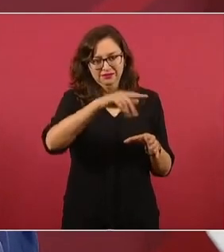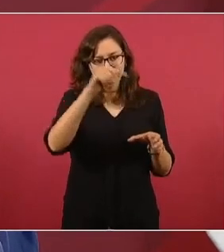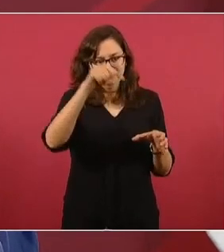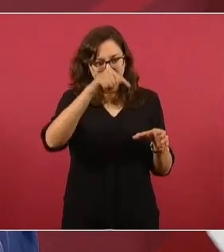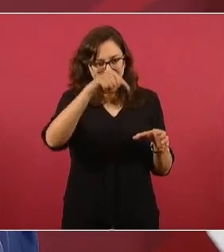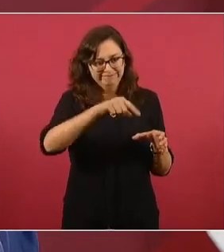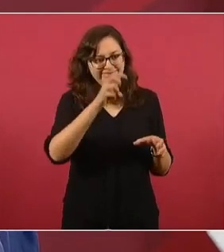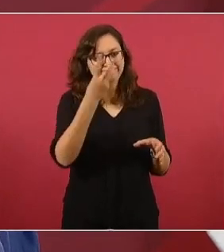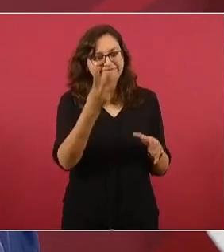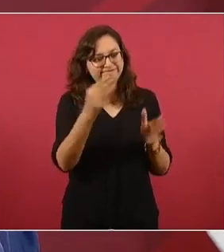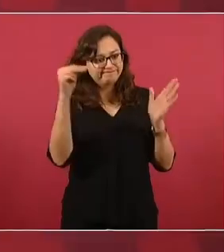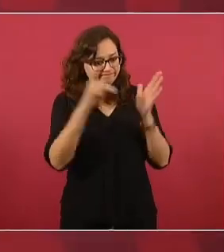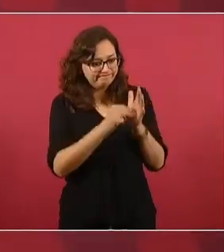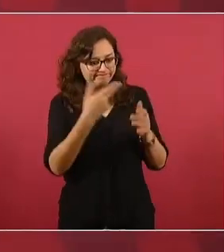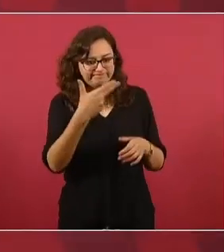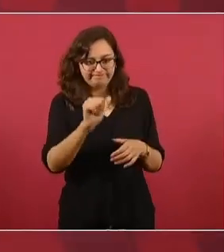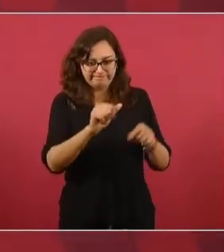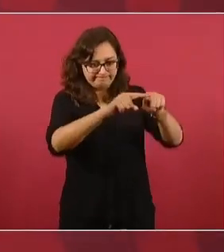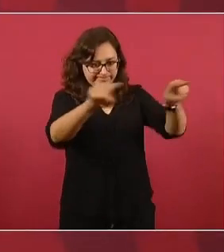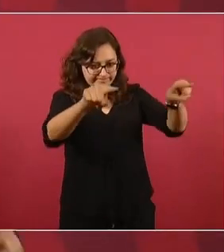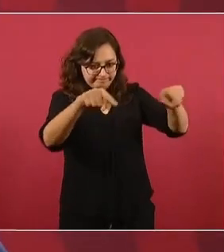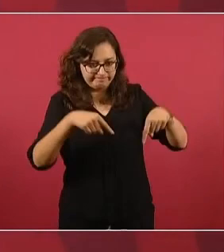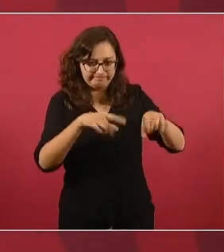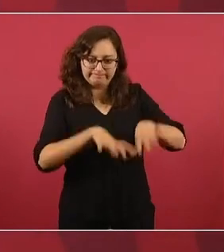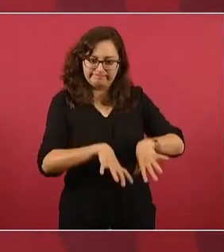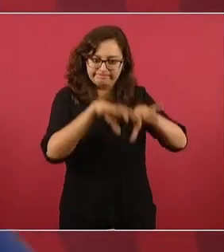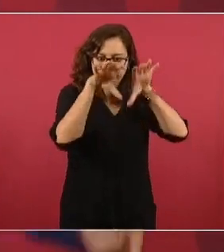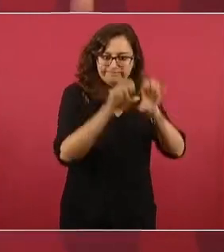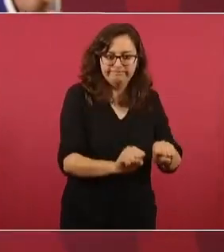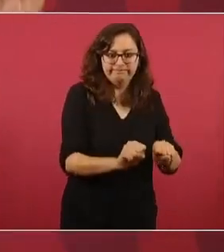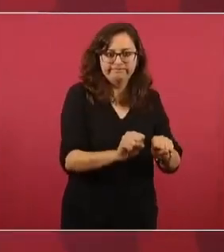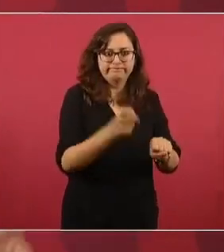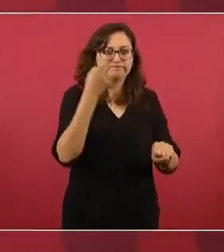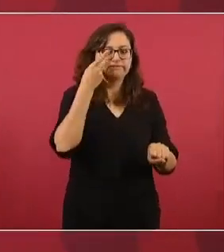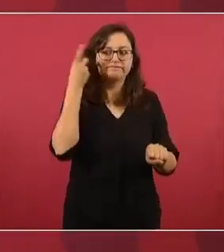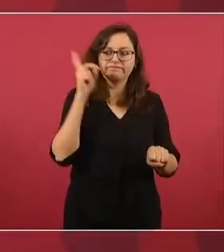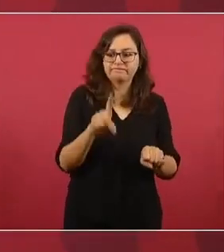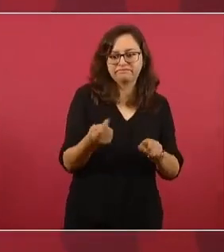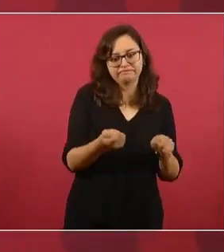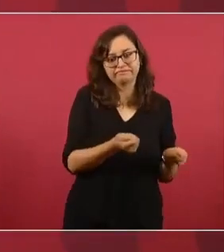de 3,000 hectáreas. Y como ahora pasa por ahí,